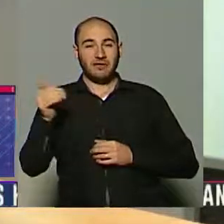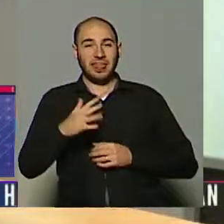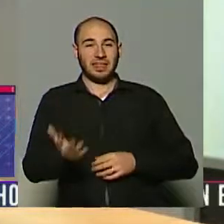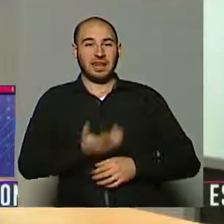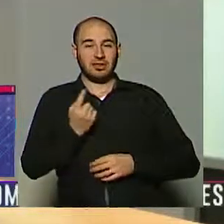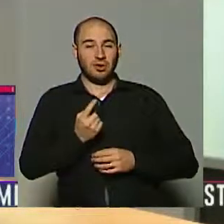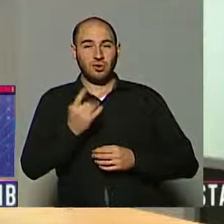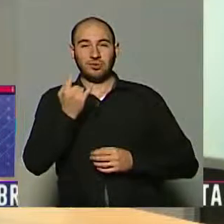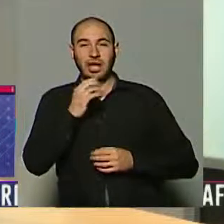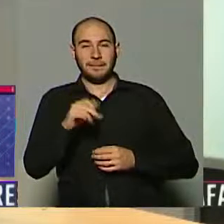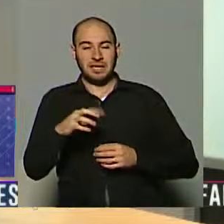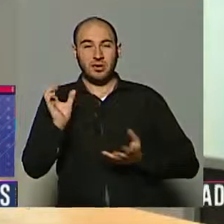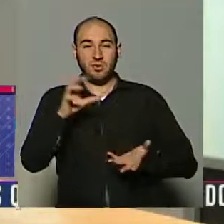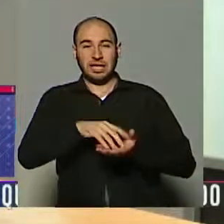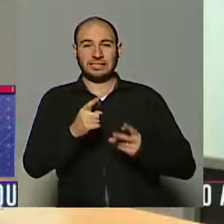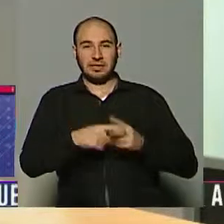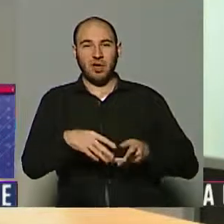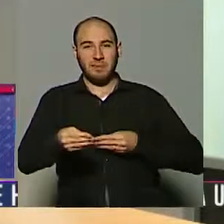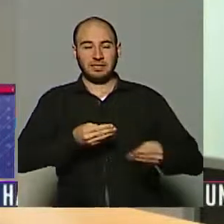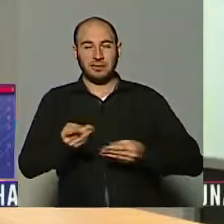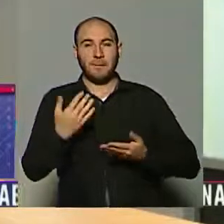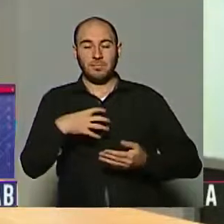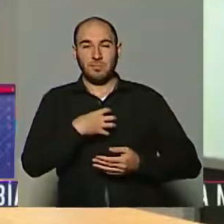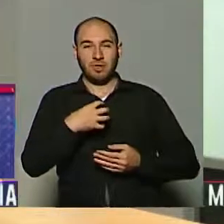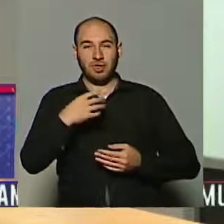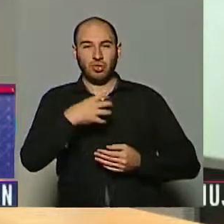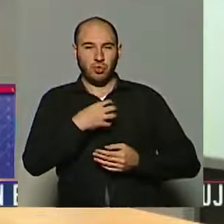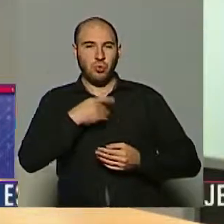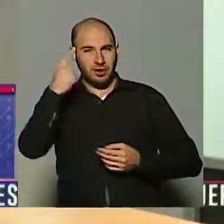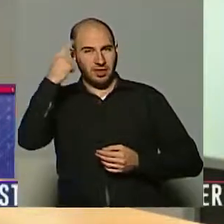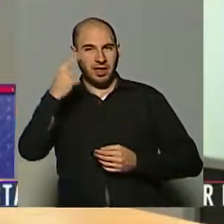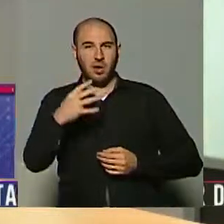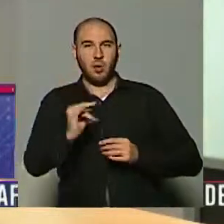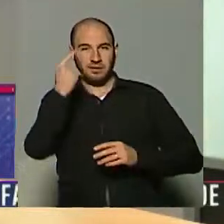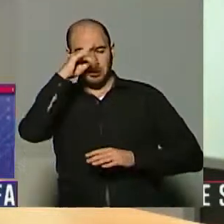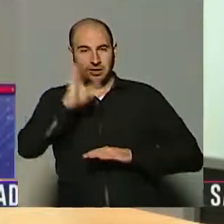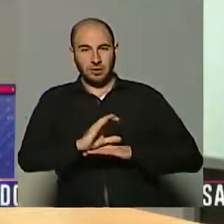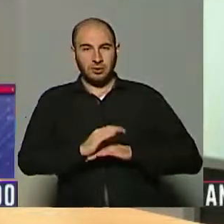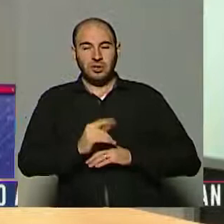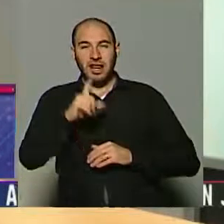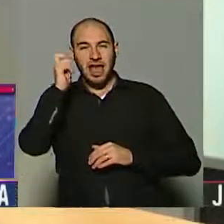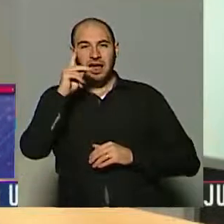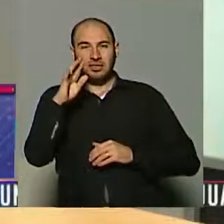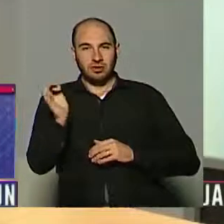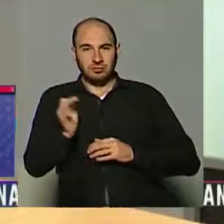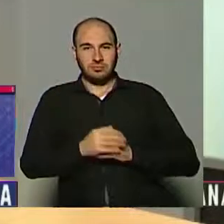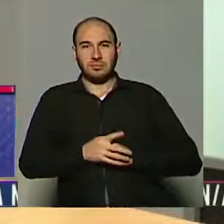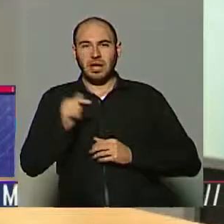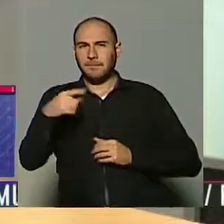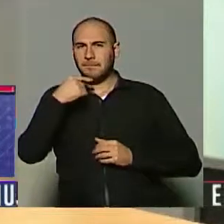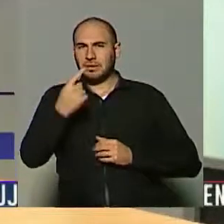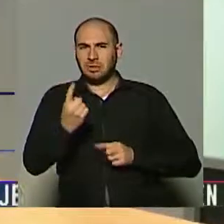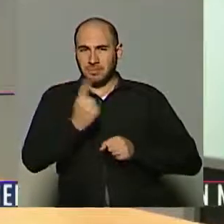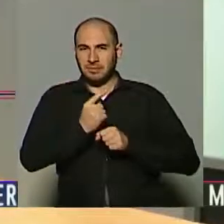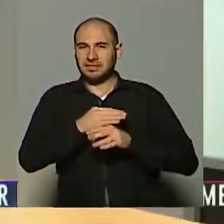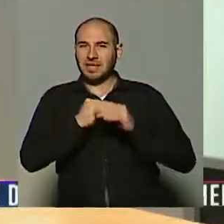director de la UTAPI, que es la Unidad Técnico-Administrativa de Propiedad Intelectual de la Universidad Nacional de Cuyo, Leandro Sorbelo. ¿A quién le vamos a preguntar? Primero